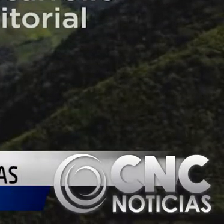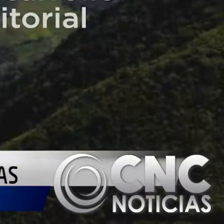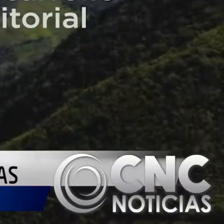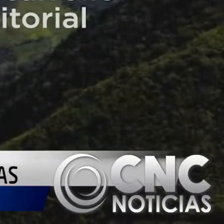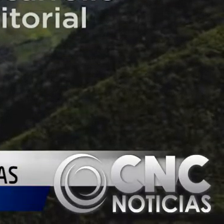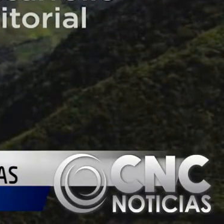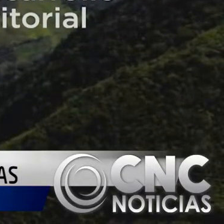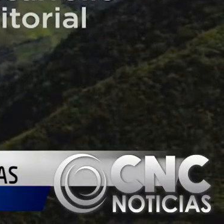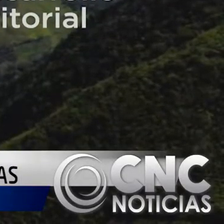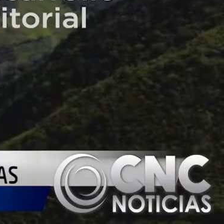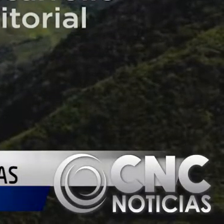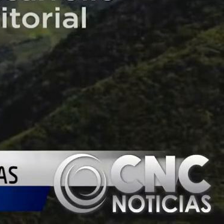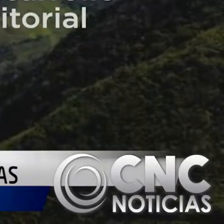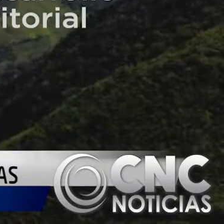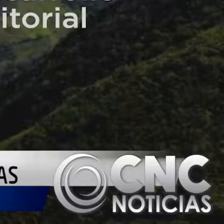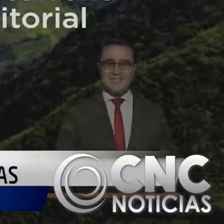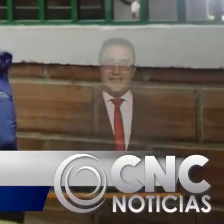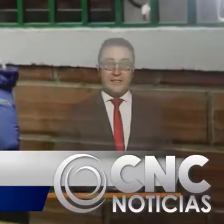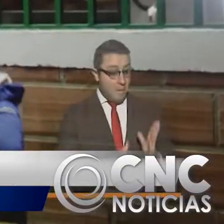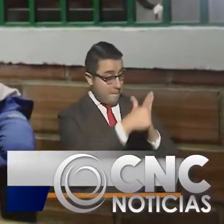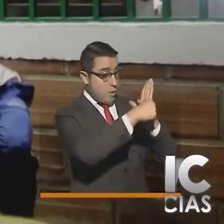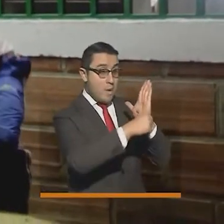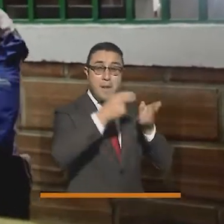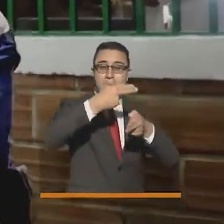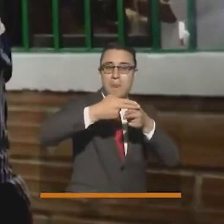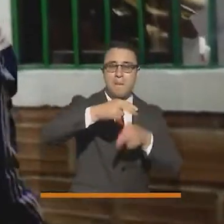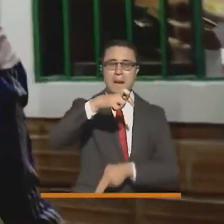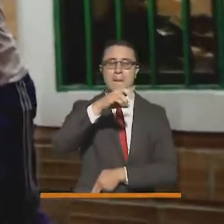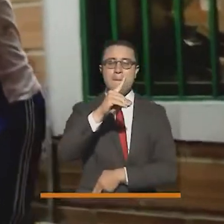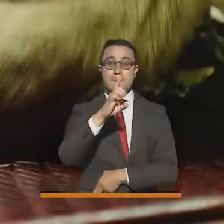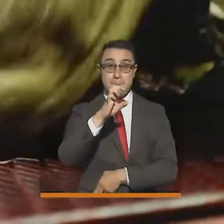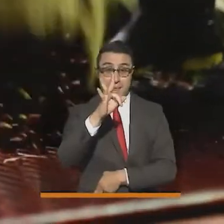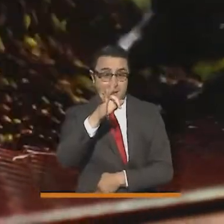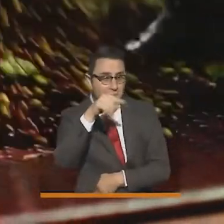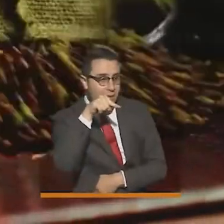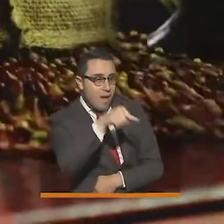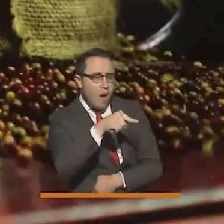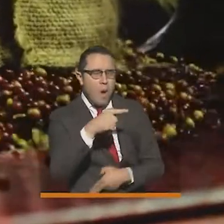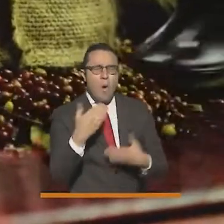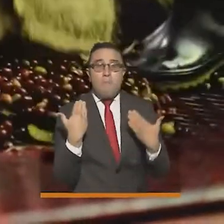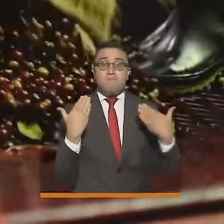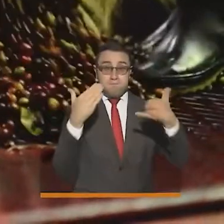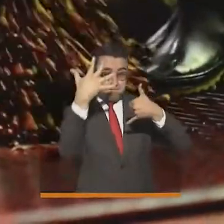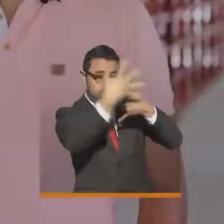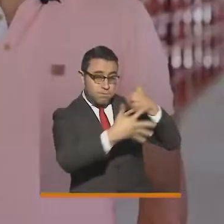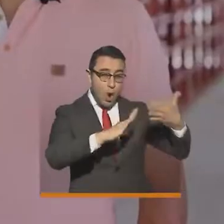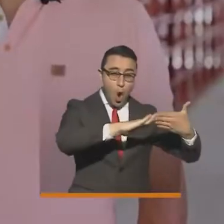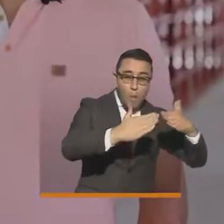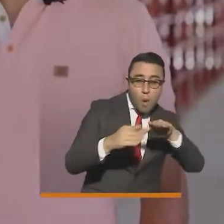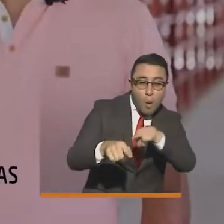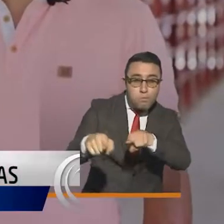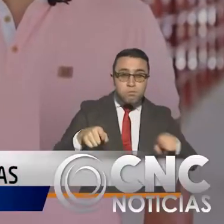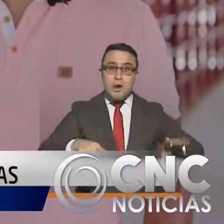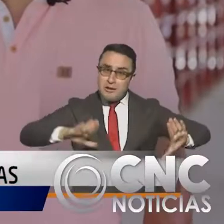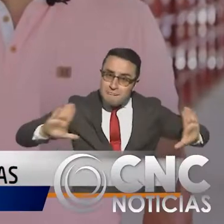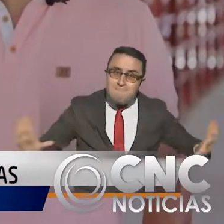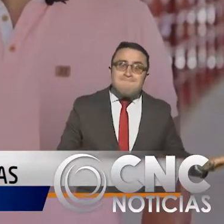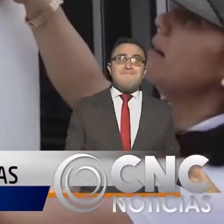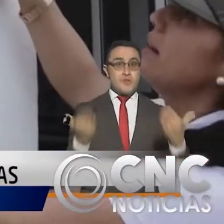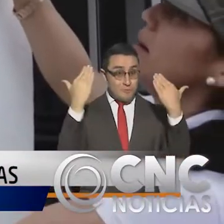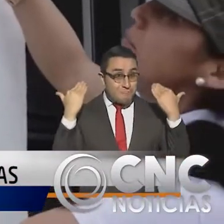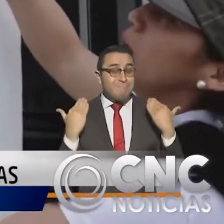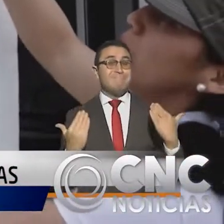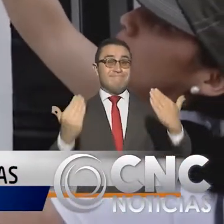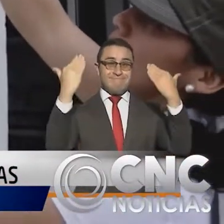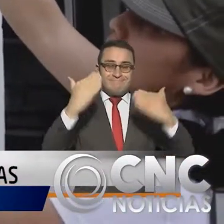sistema general de regalías vivía liza 2 priorizados y avalados por el órgano colegiado de administración y decisión paz o